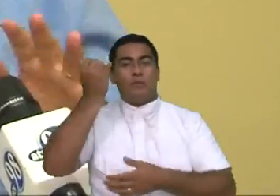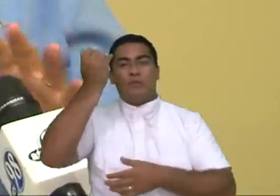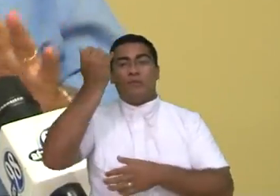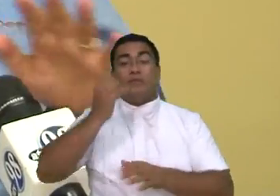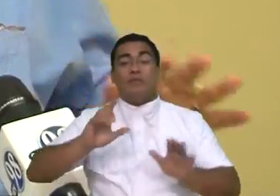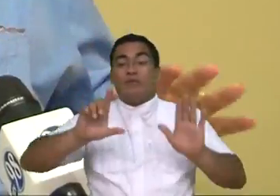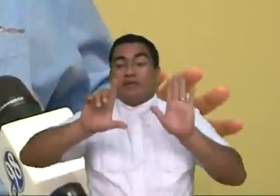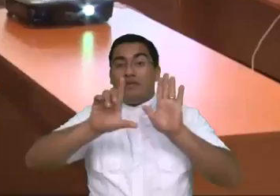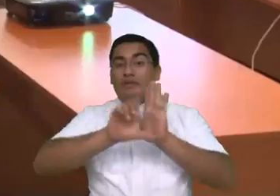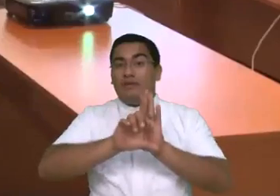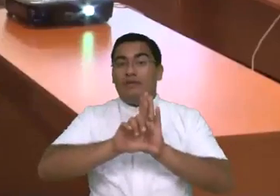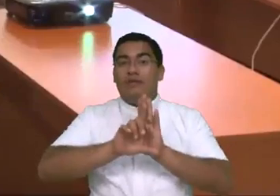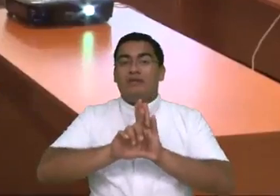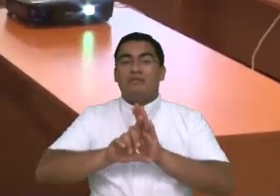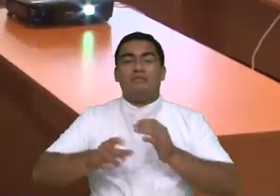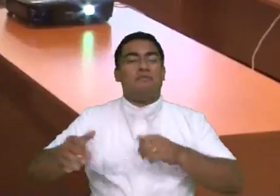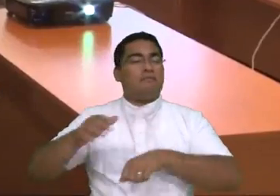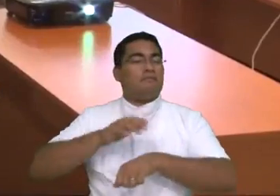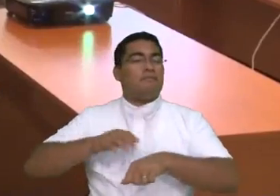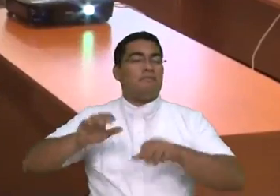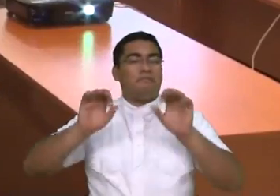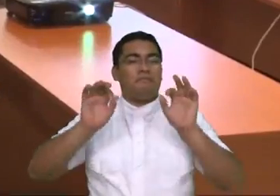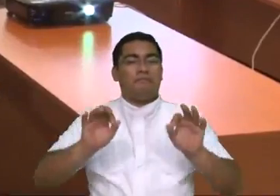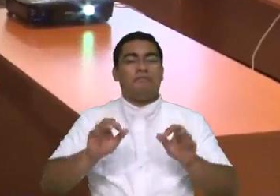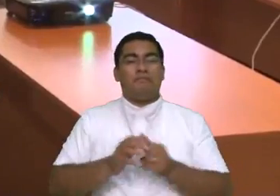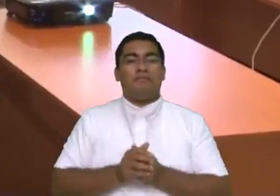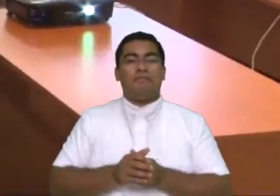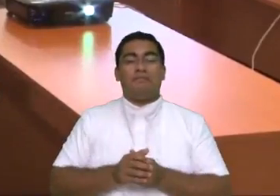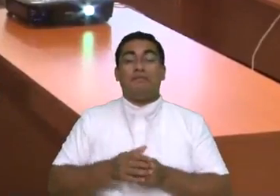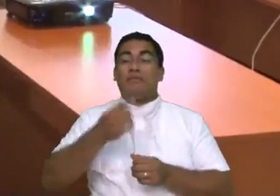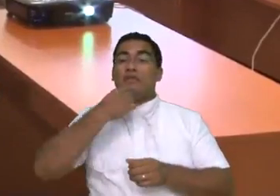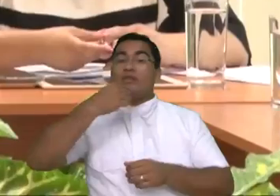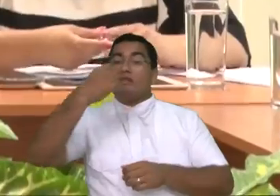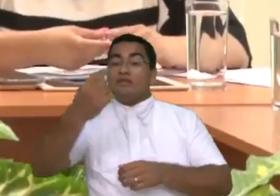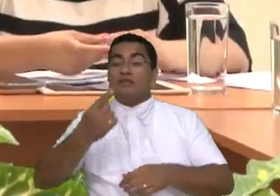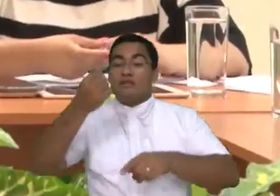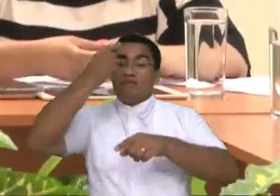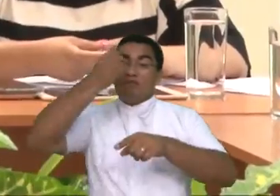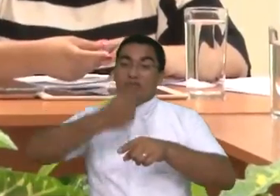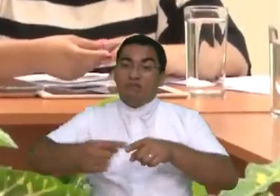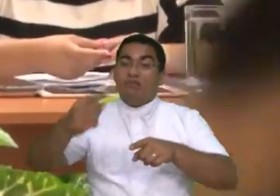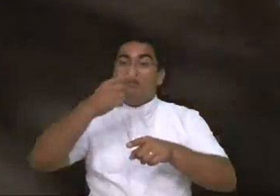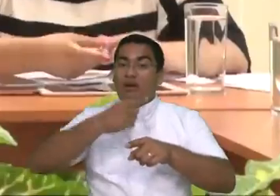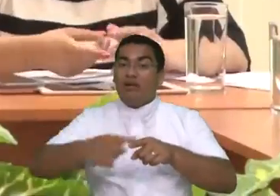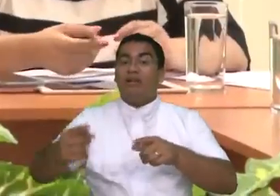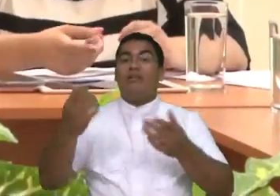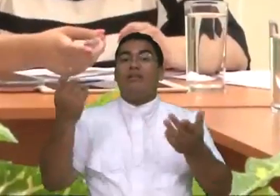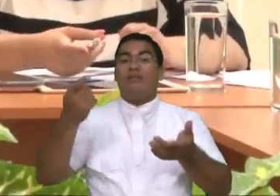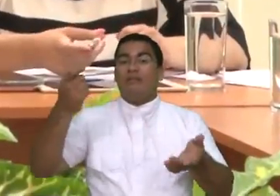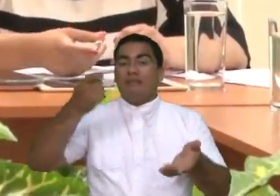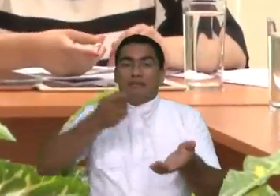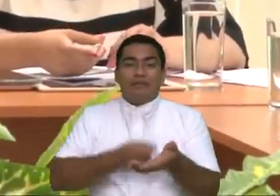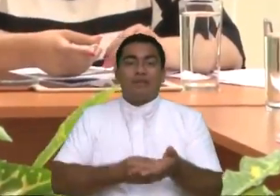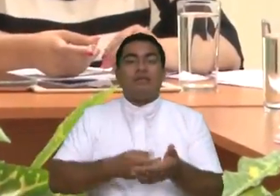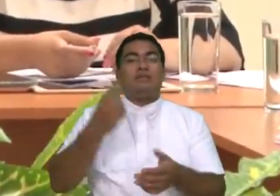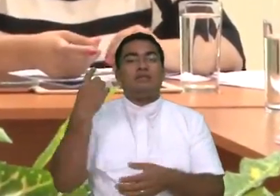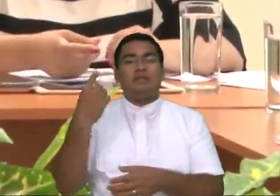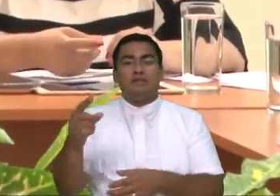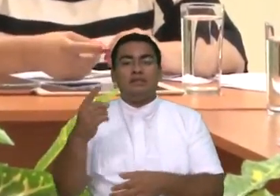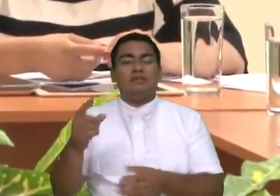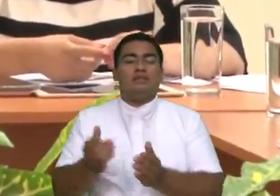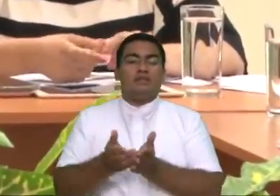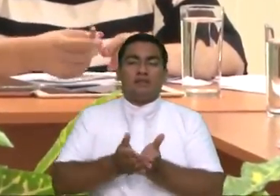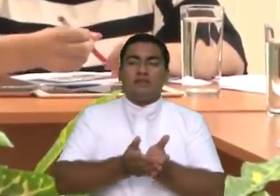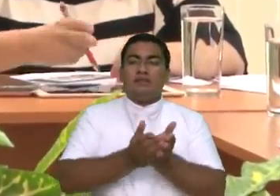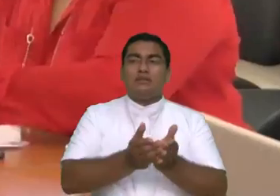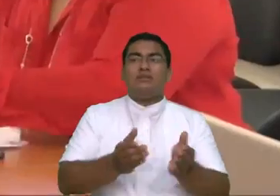concesiones, prácticamente no. La suspensión de tributos reconocidos en esta iniciativa serían los del derecho arancelario a la